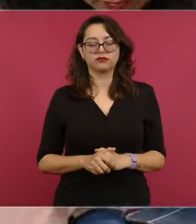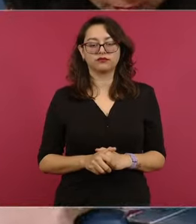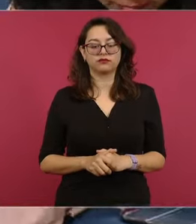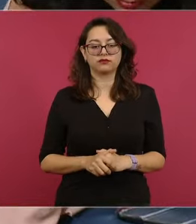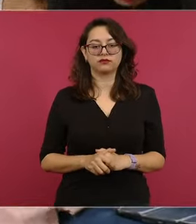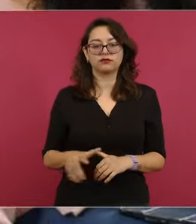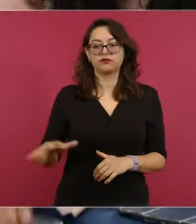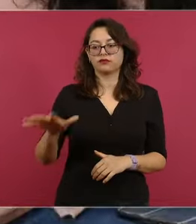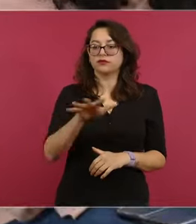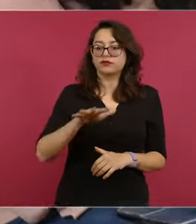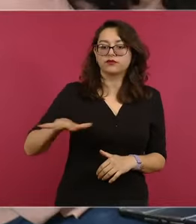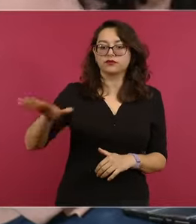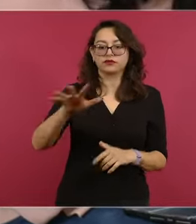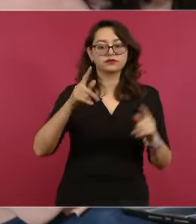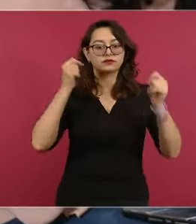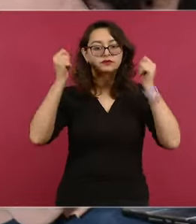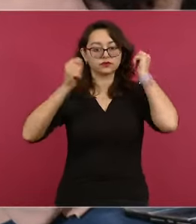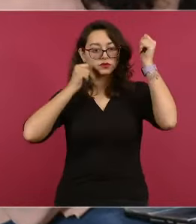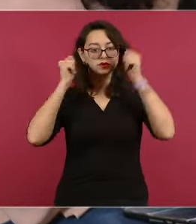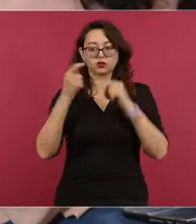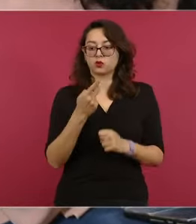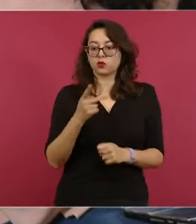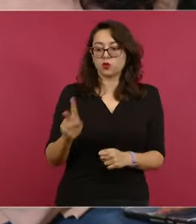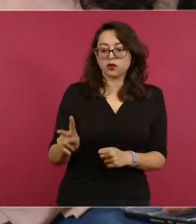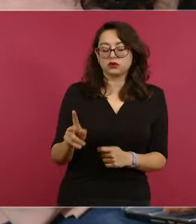turístico, hemos perdido muchos espacios,